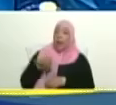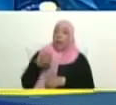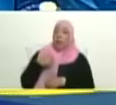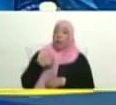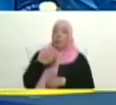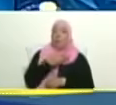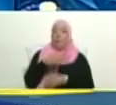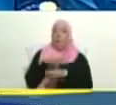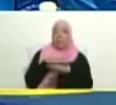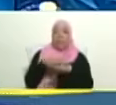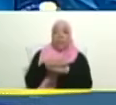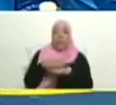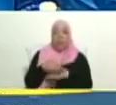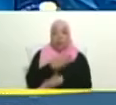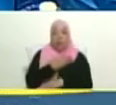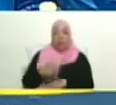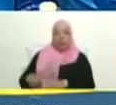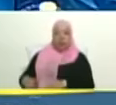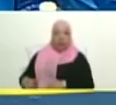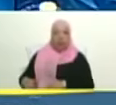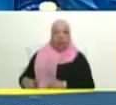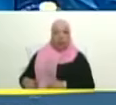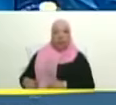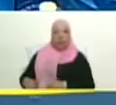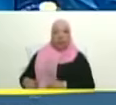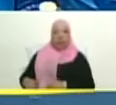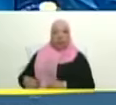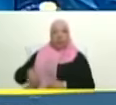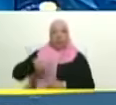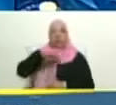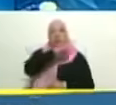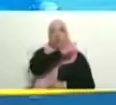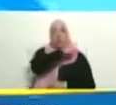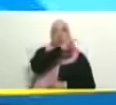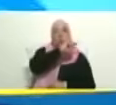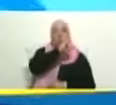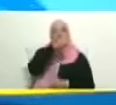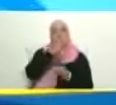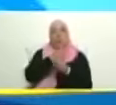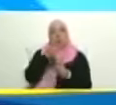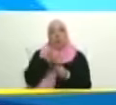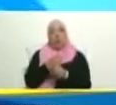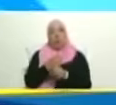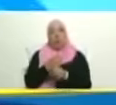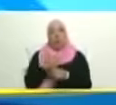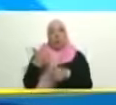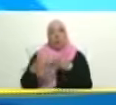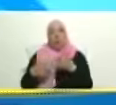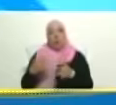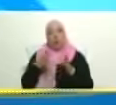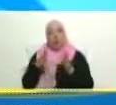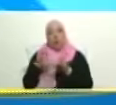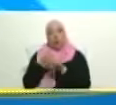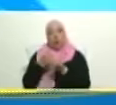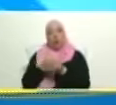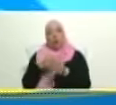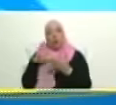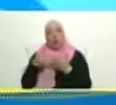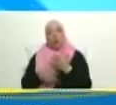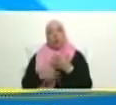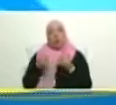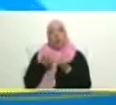Presidencia. Ustedes se encargan de garantizarme que esté en mi agenda permanente.